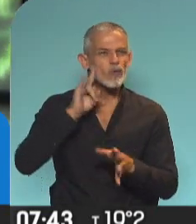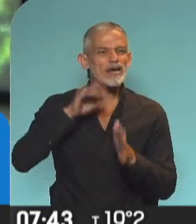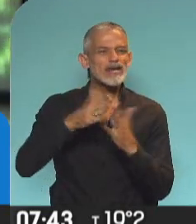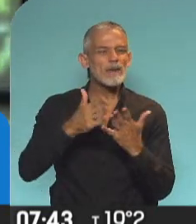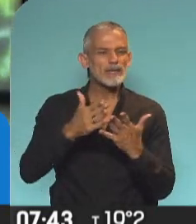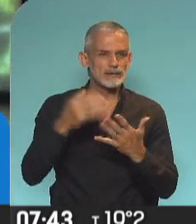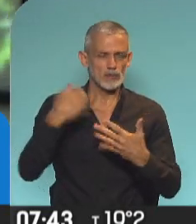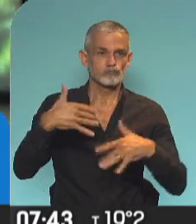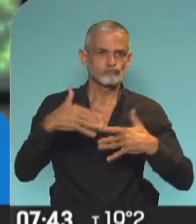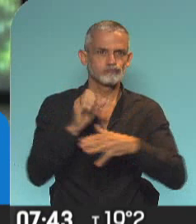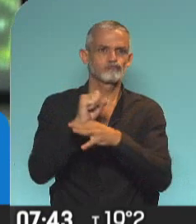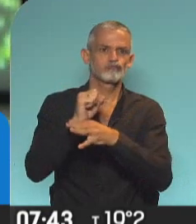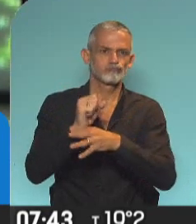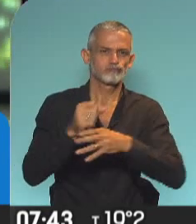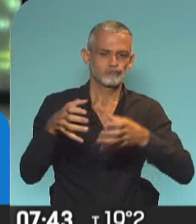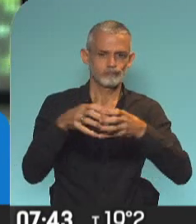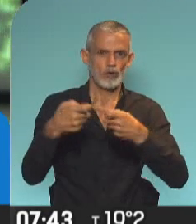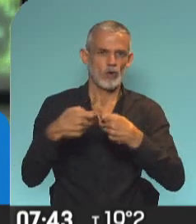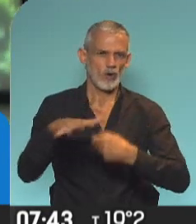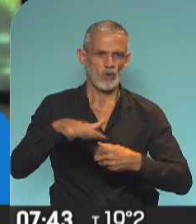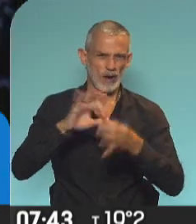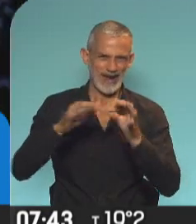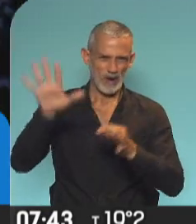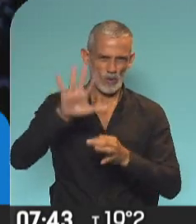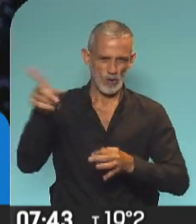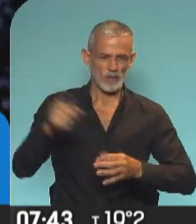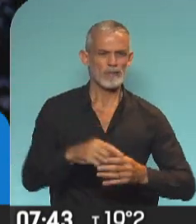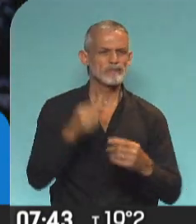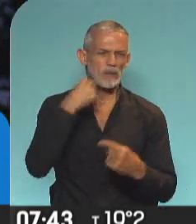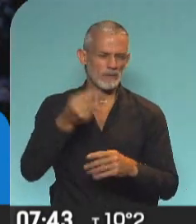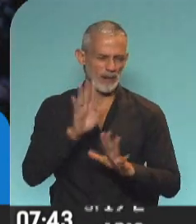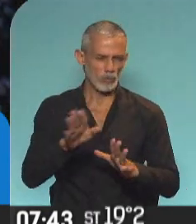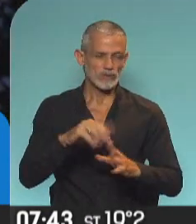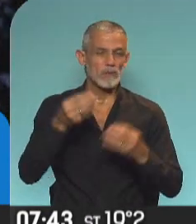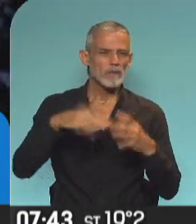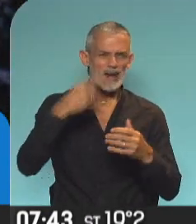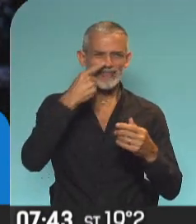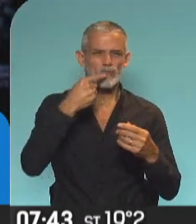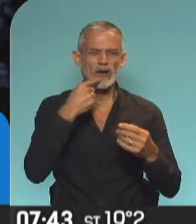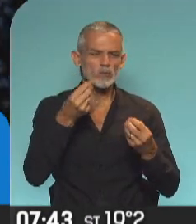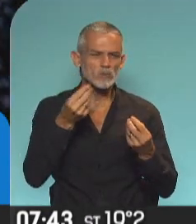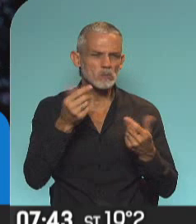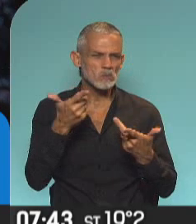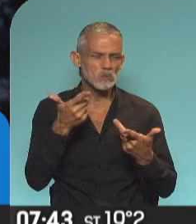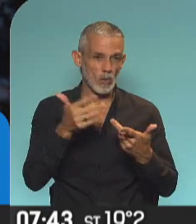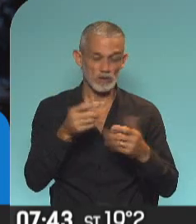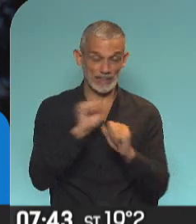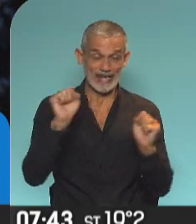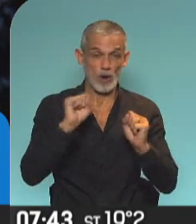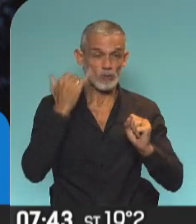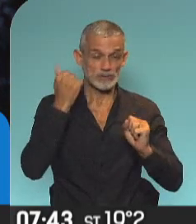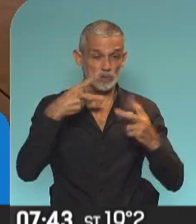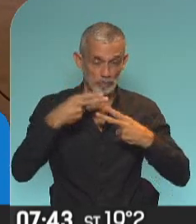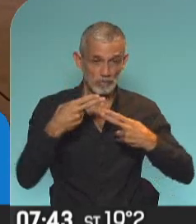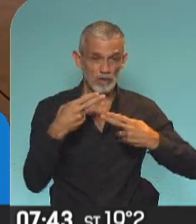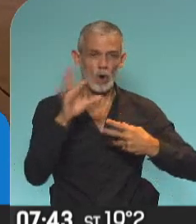revista muy importante de la comunidad científica europea. Laura, otra pregunta. ¿Esta pérdida de olfato y de gusto pasa de repente, de